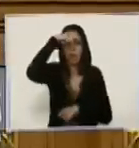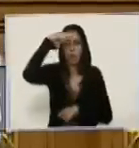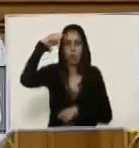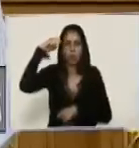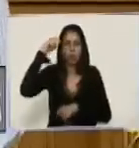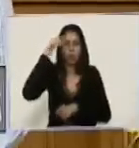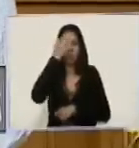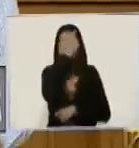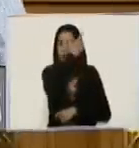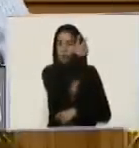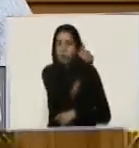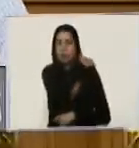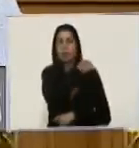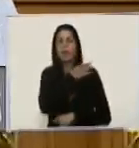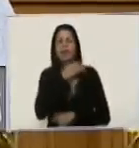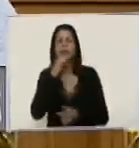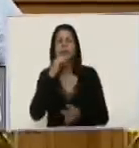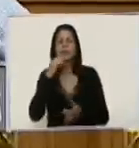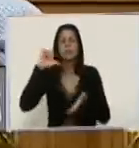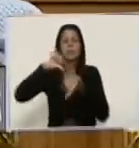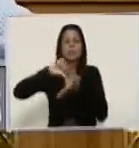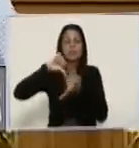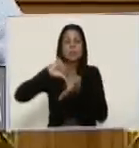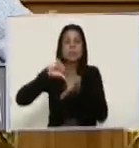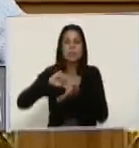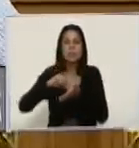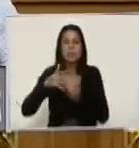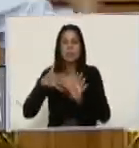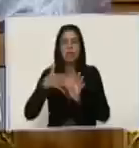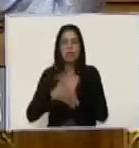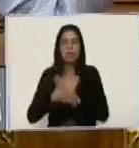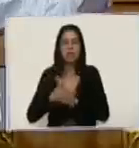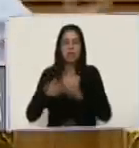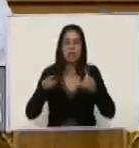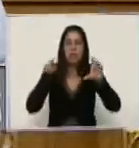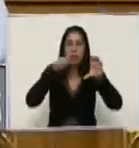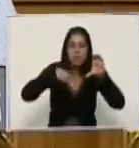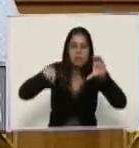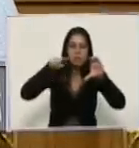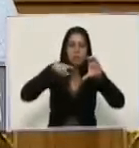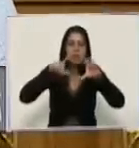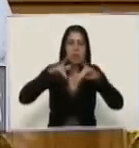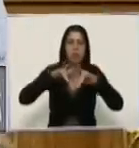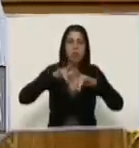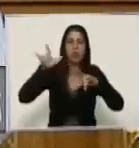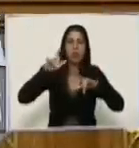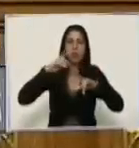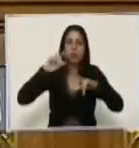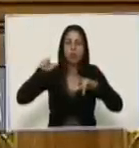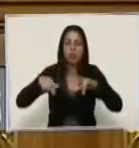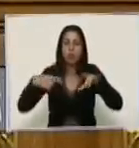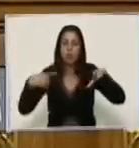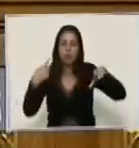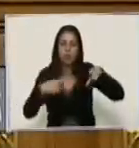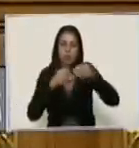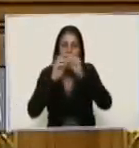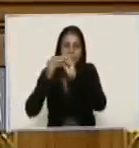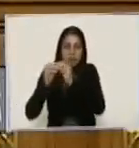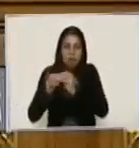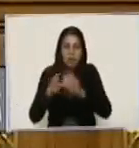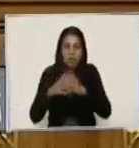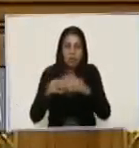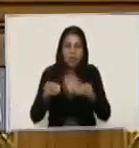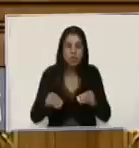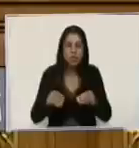en Irán, sobre las turbinas, desde las chiquitas hasta las grandes, y tiene sus recursos y sus cosas, pues, pero con